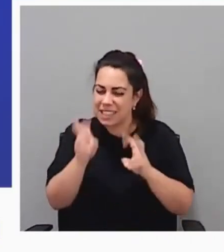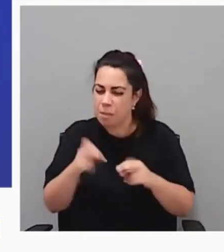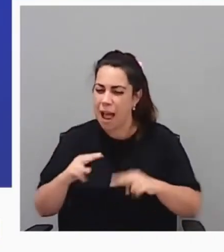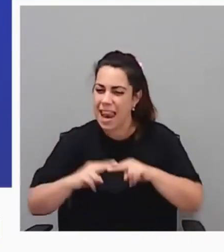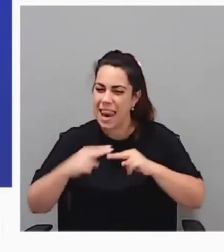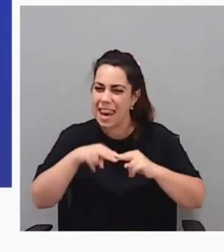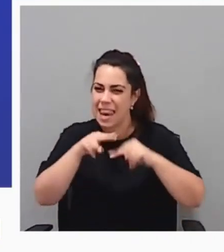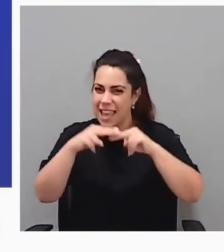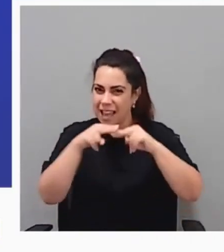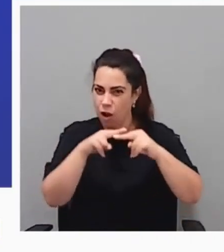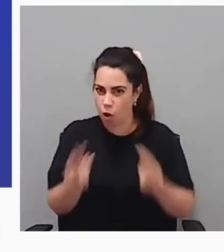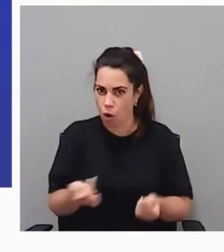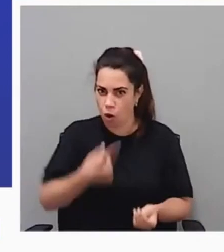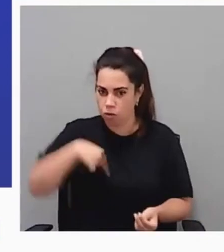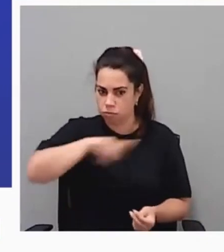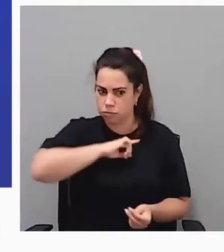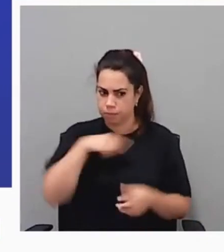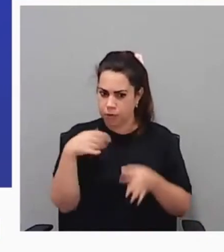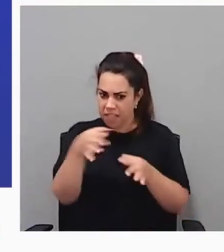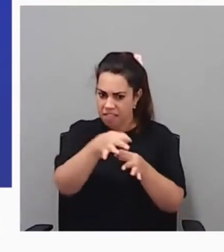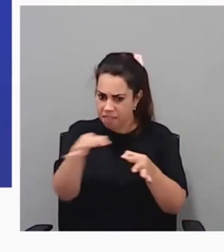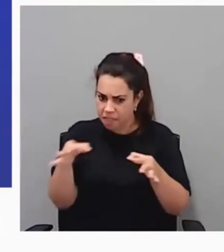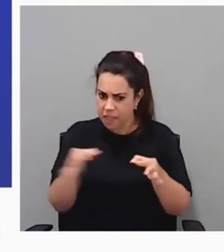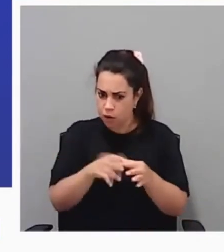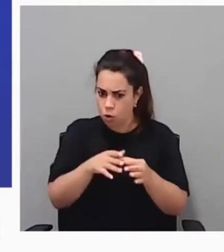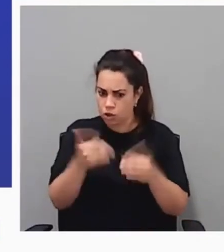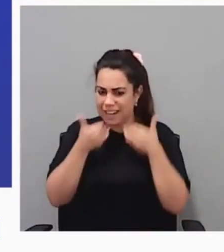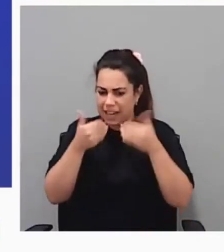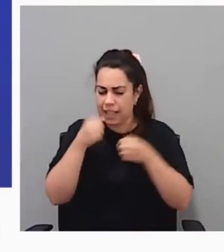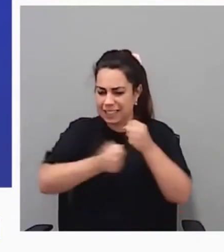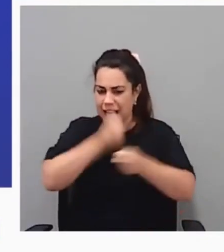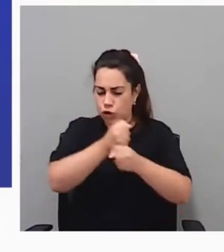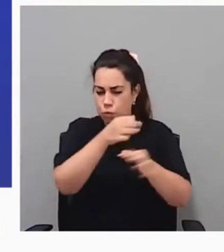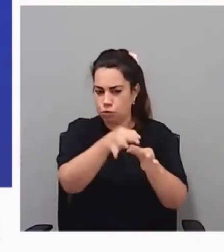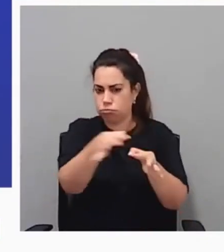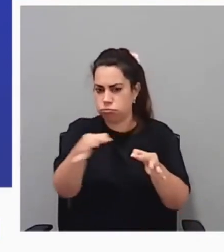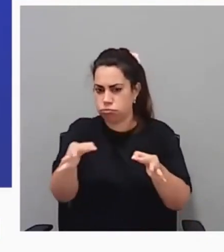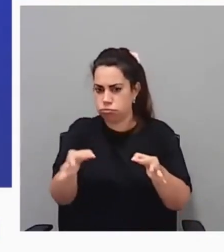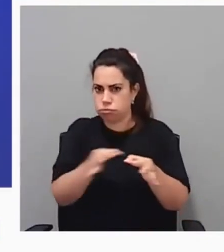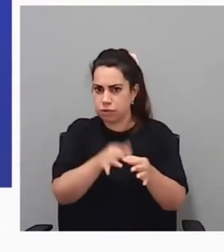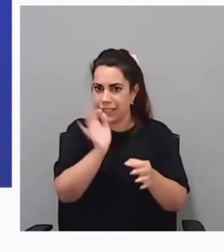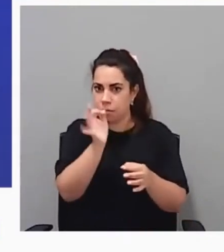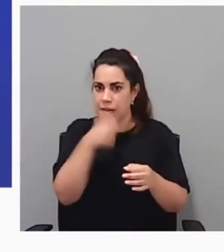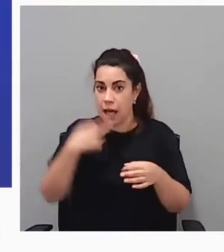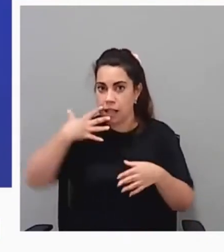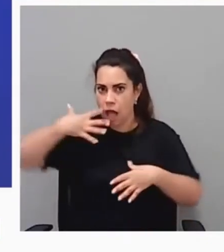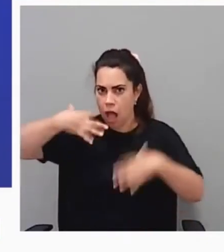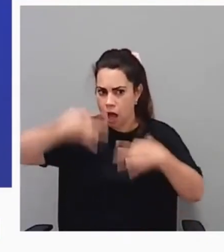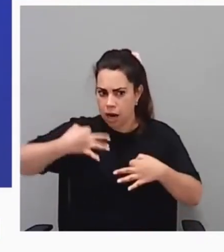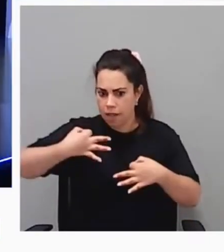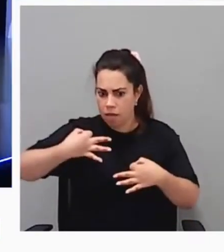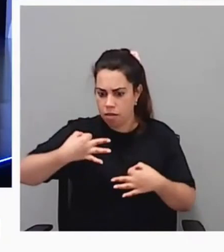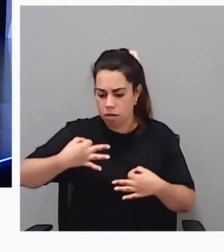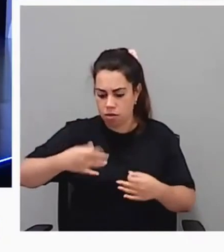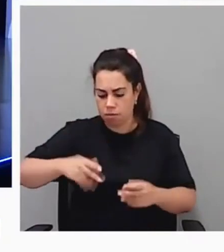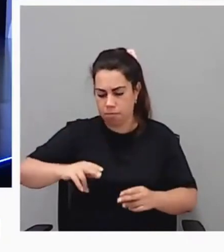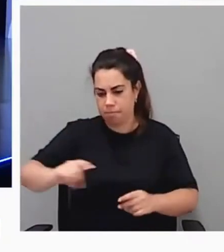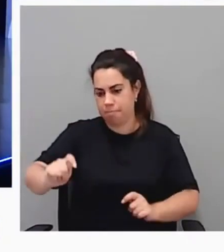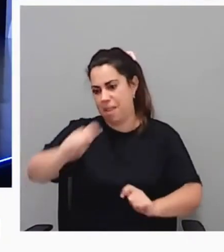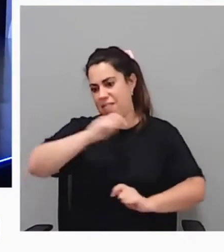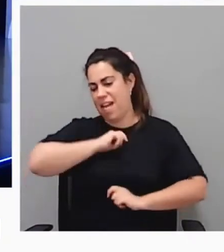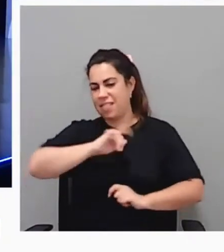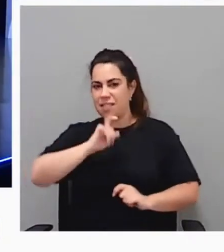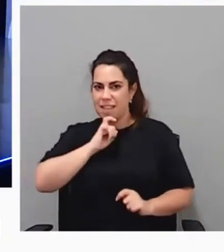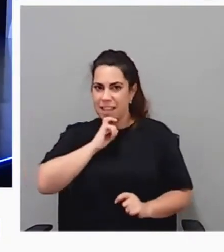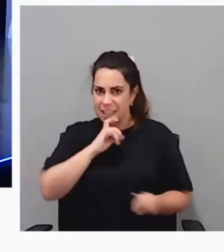racionales con átomos moviéndolos uno a uno, la realidad responde con algo complejo. Hay unas ondas aquí, como el que tira